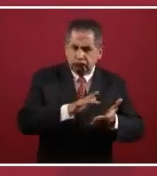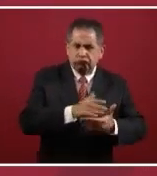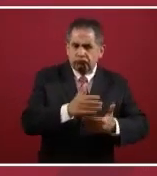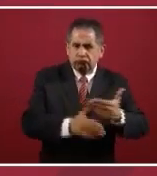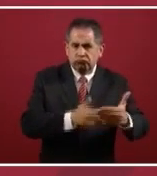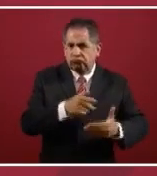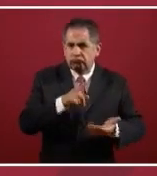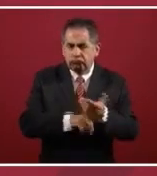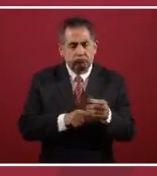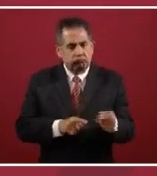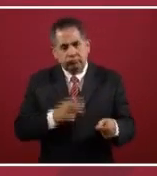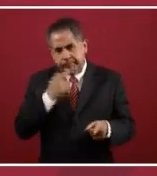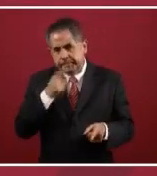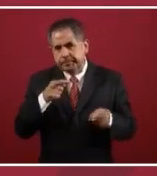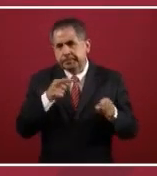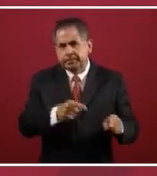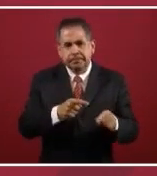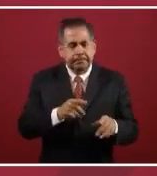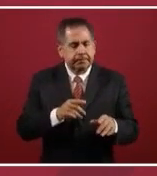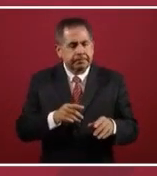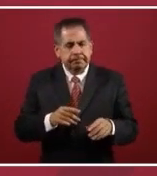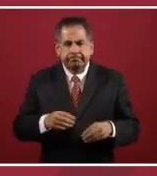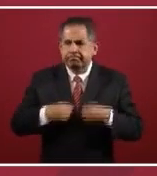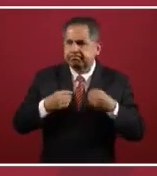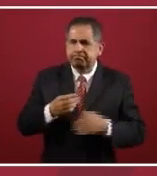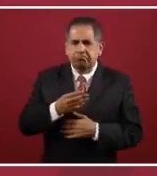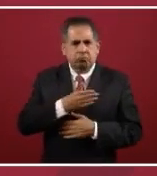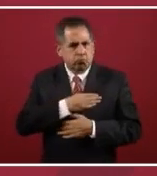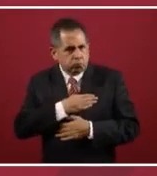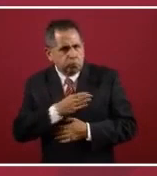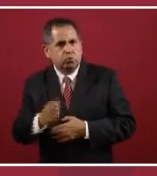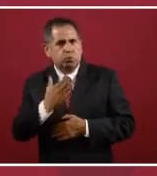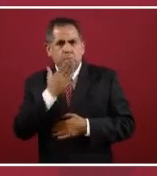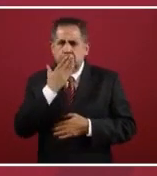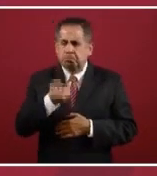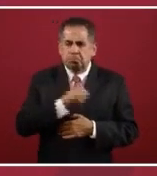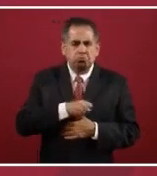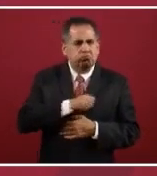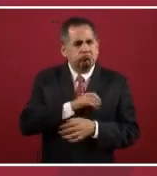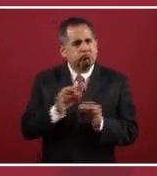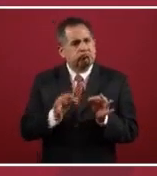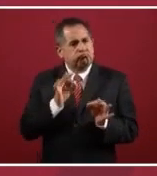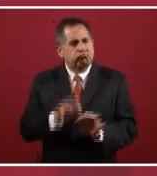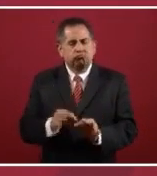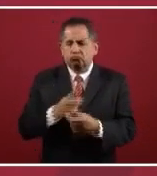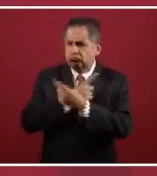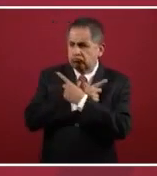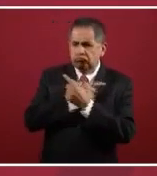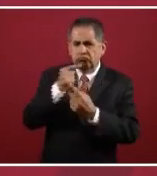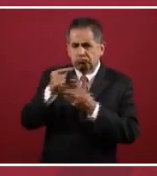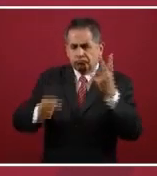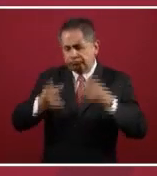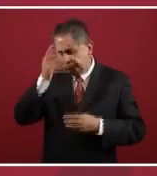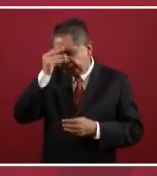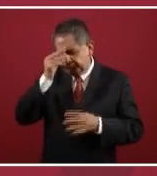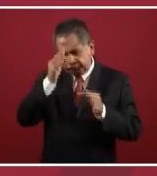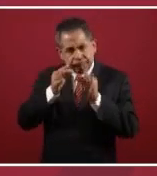una manera de vivir sana y con valores